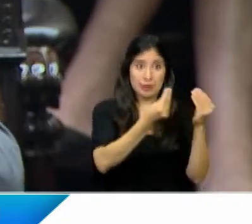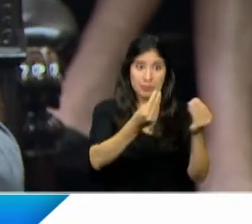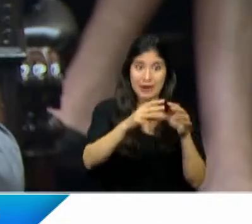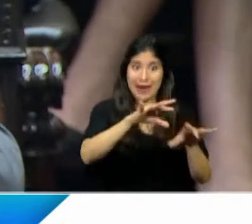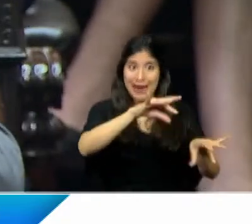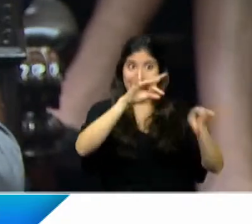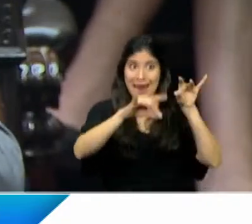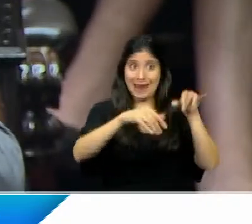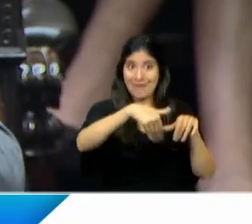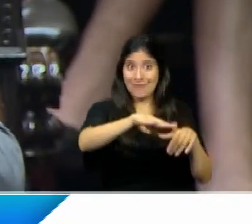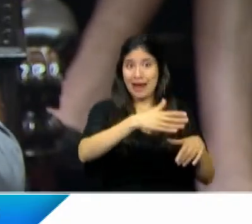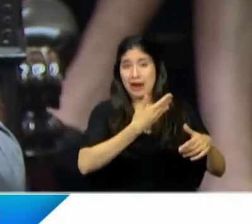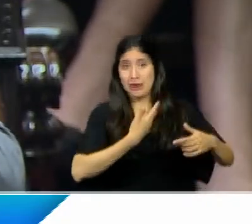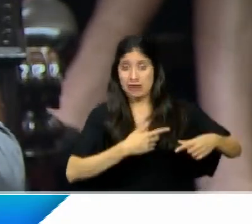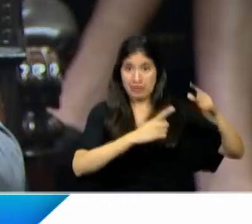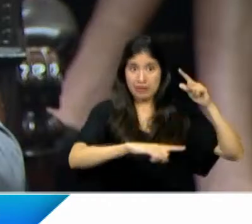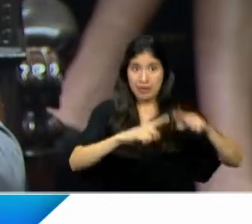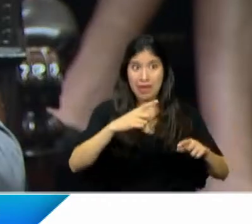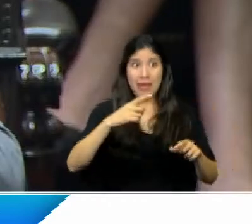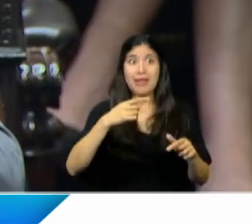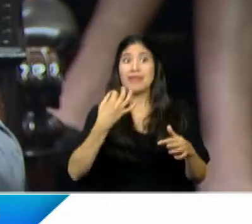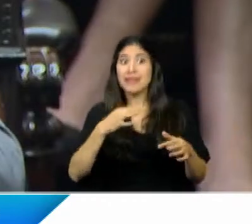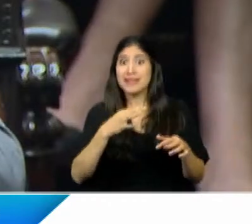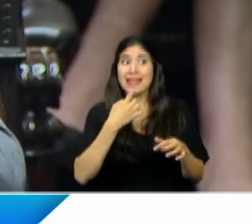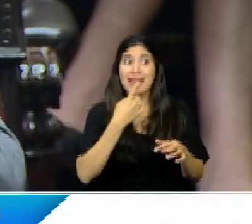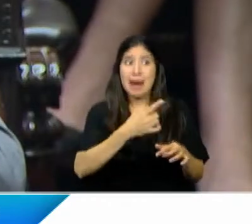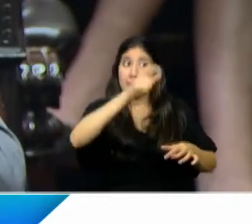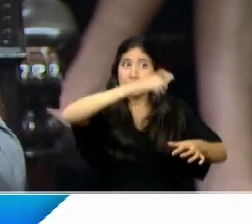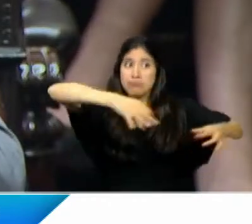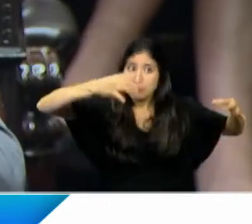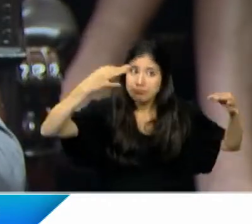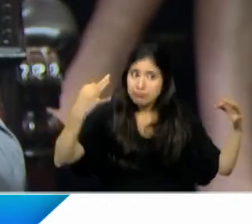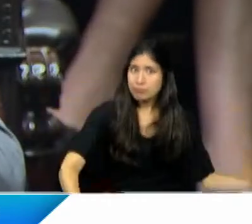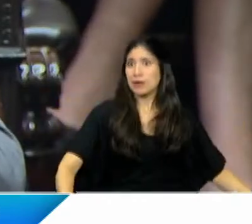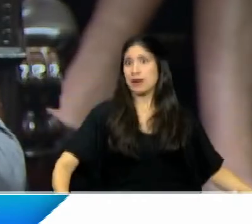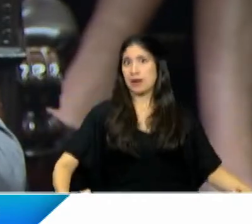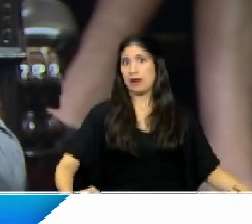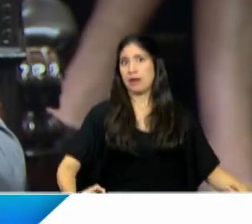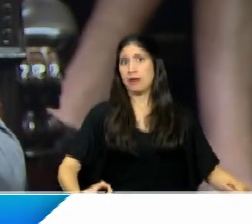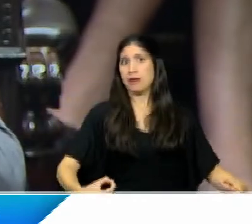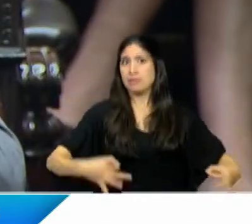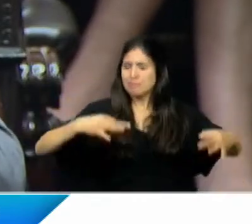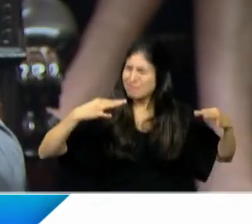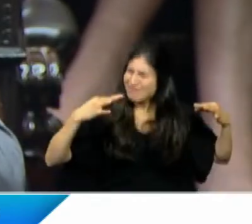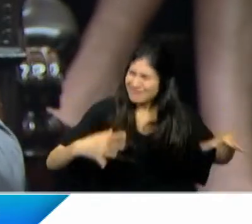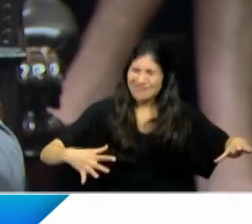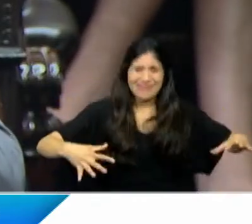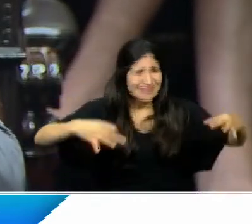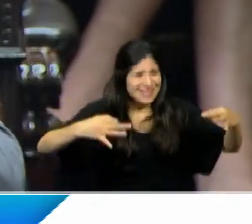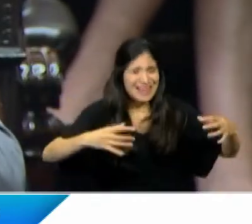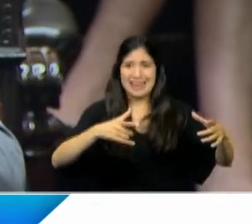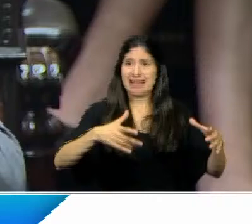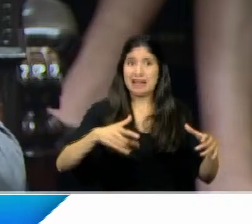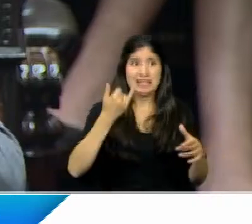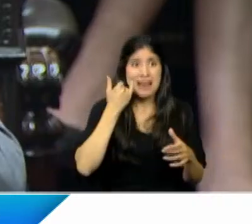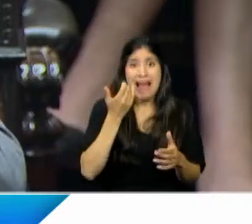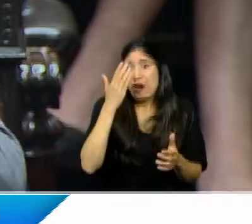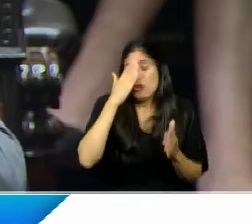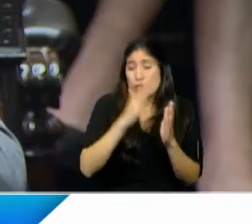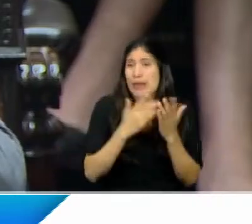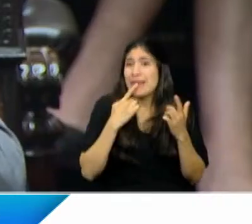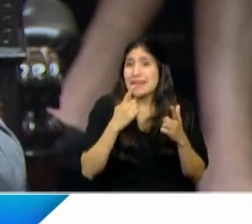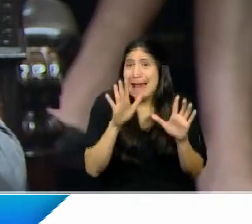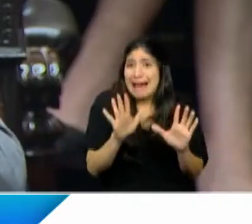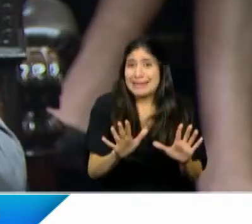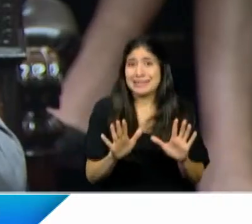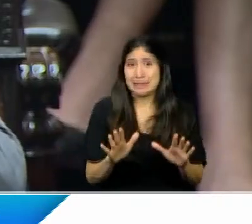e idóneos. Es decir, la idoneidad y la probidad es un requisito que está íncito en nuestro sistema constitucional.